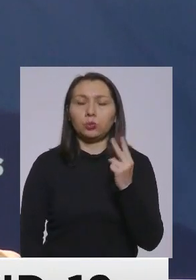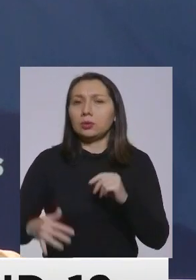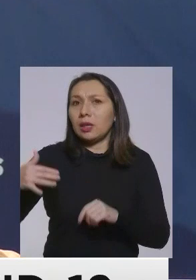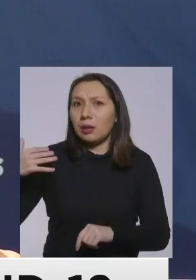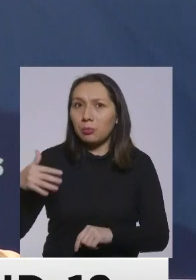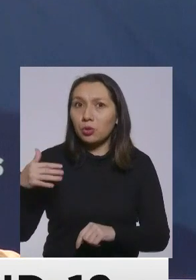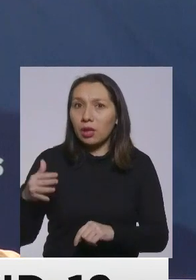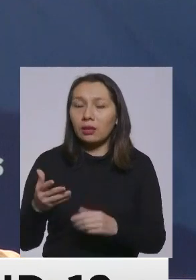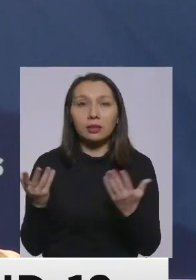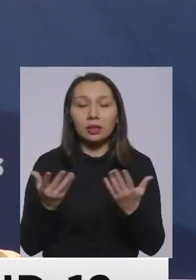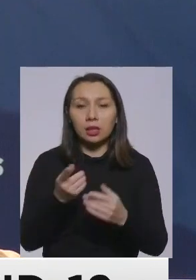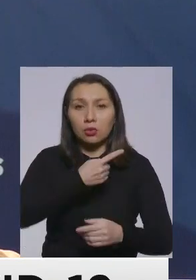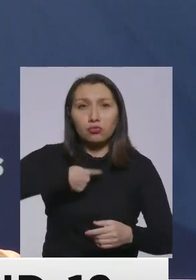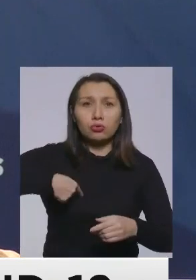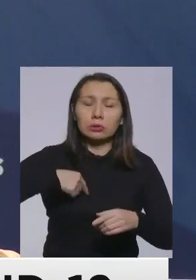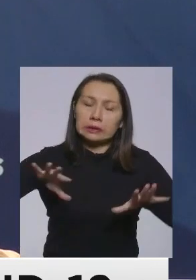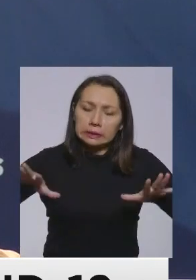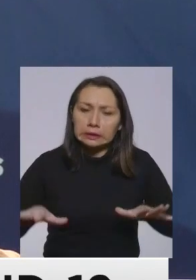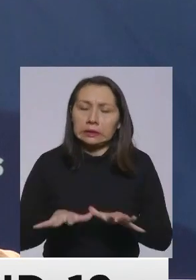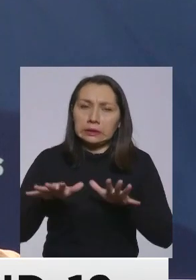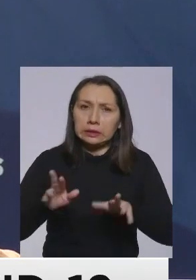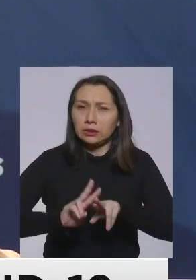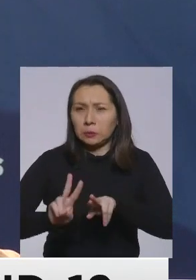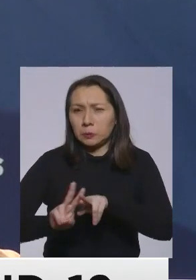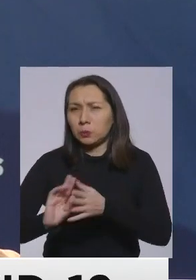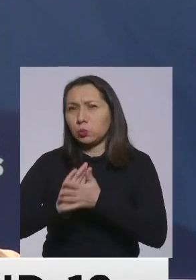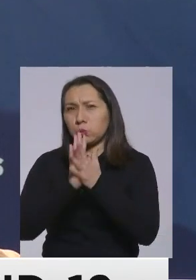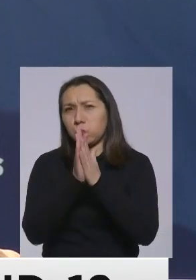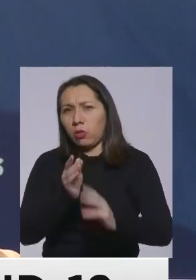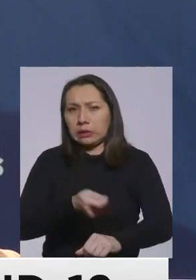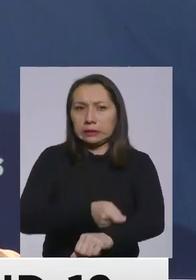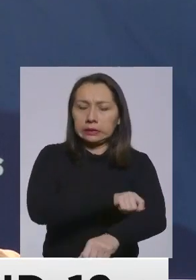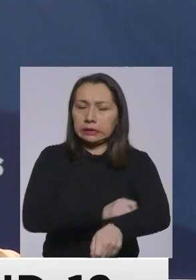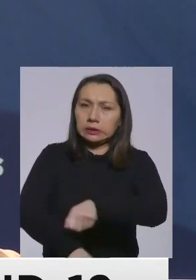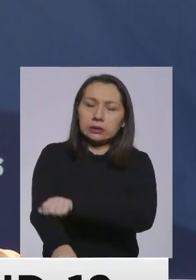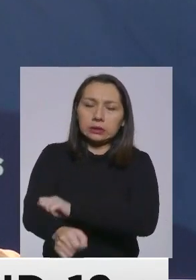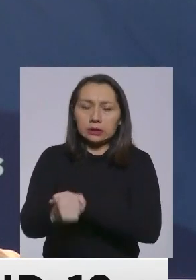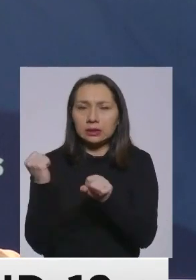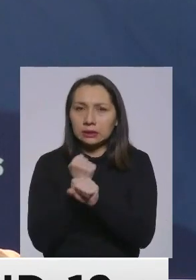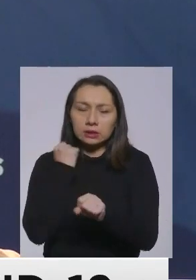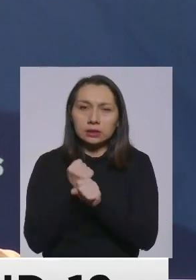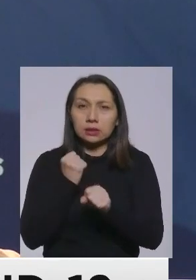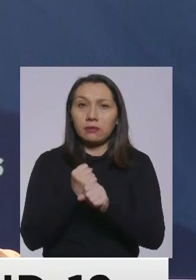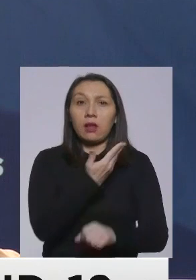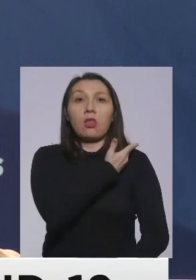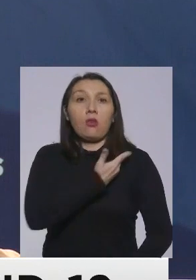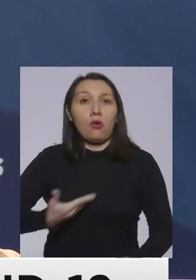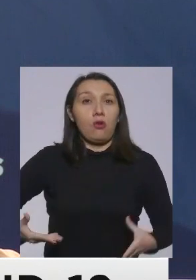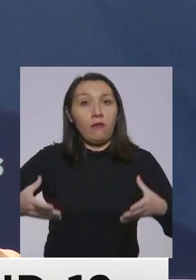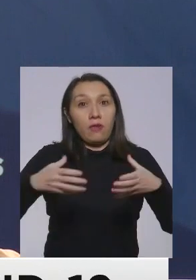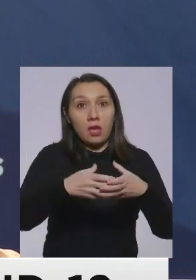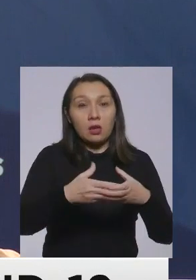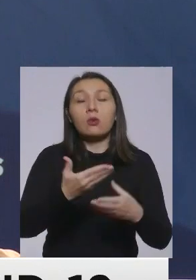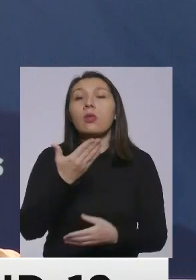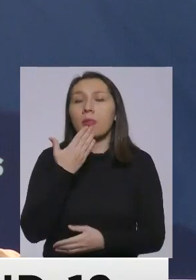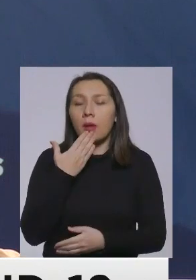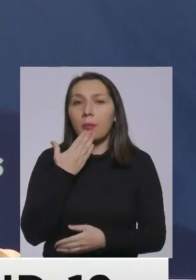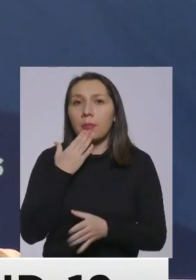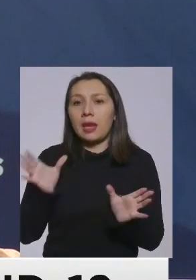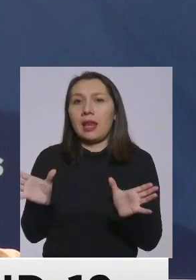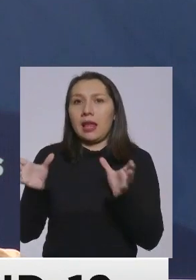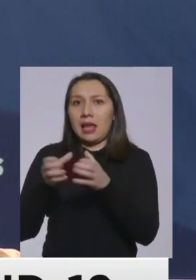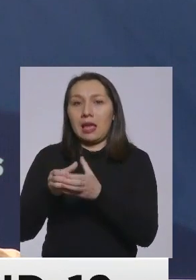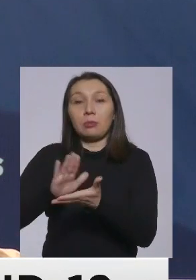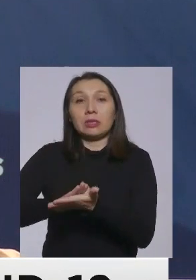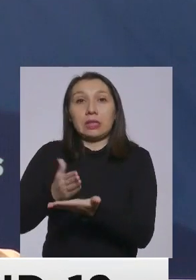es que hemos hecho todos los esfuerzos se han hecho todos los esfuerzos desde el gobierno y desde el equipo